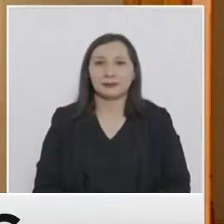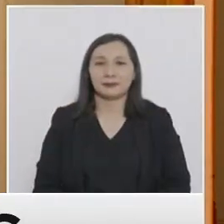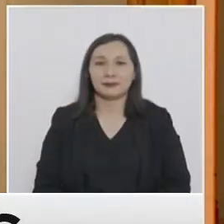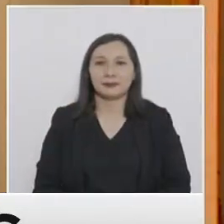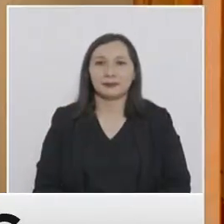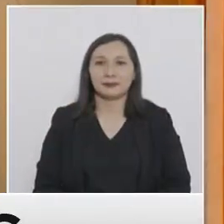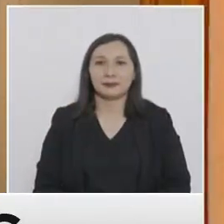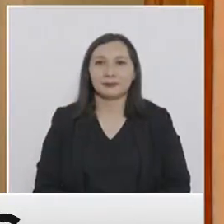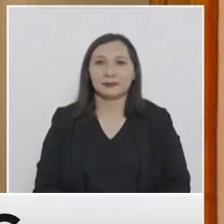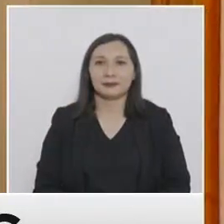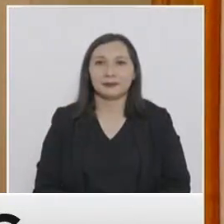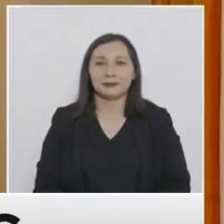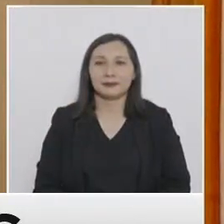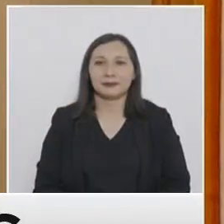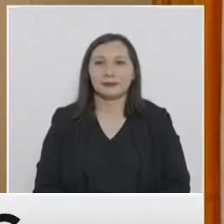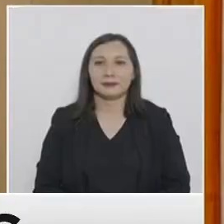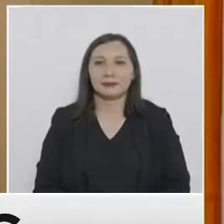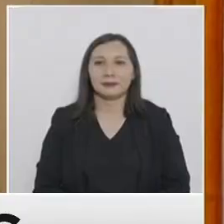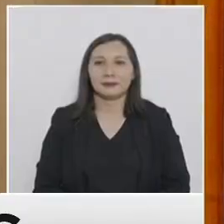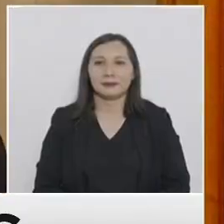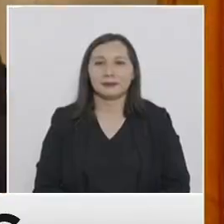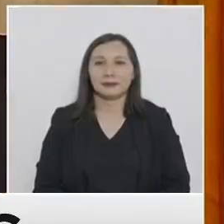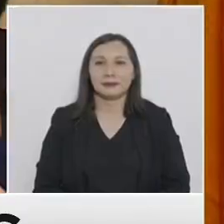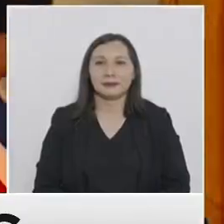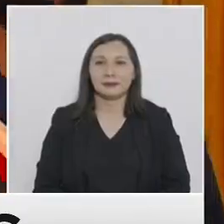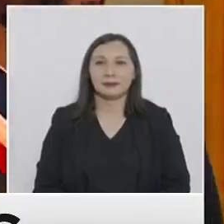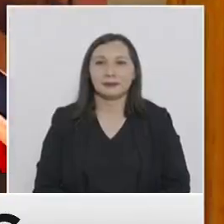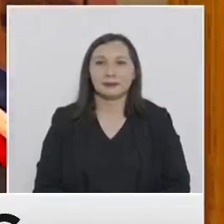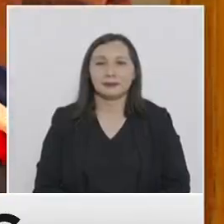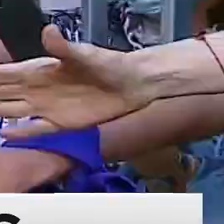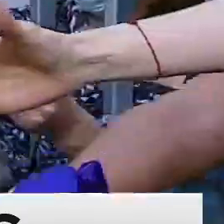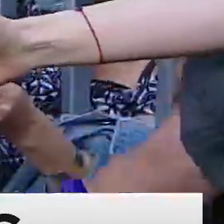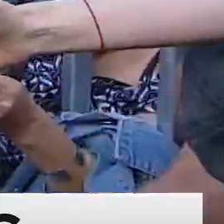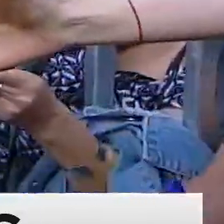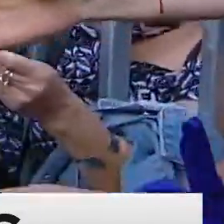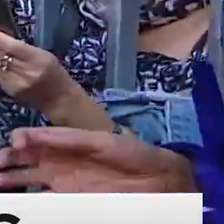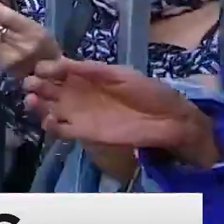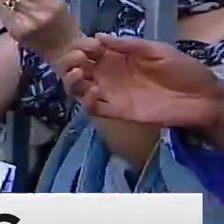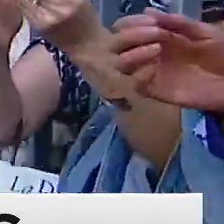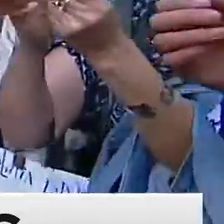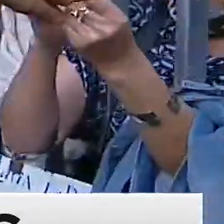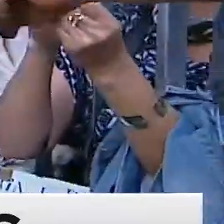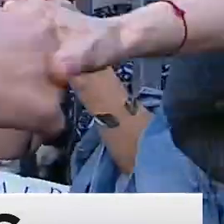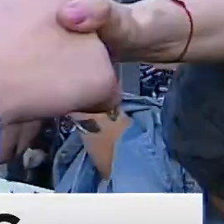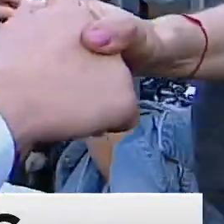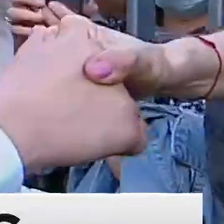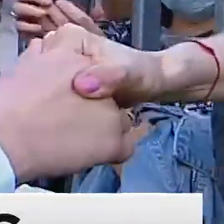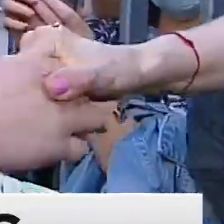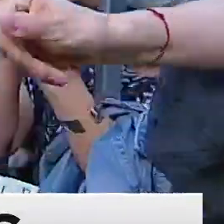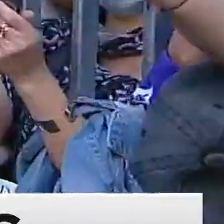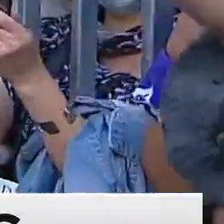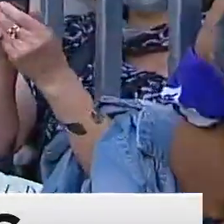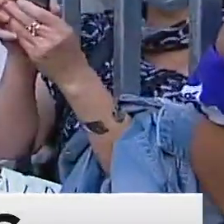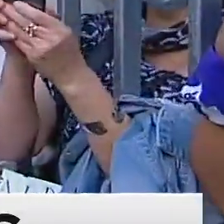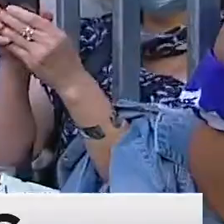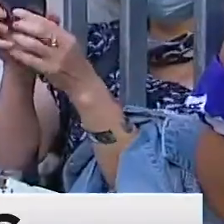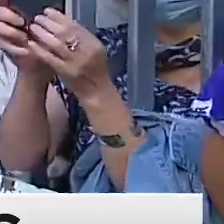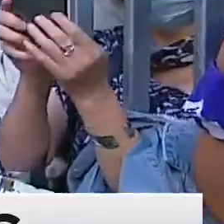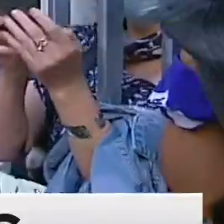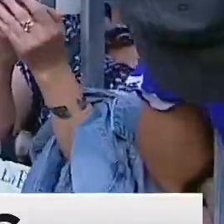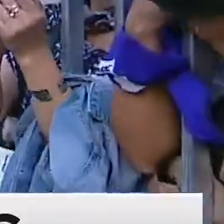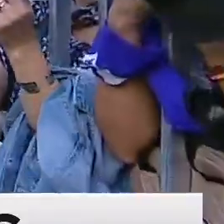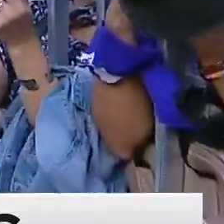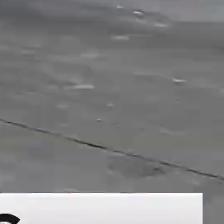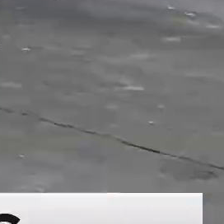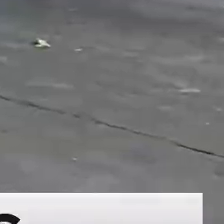primeras señales del nuevo gobierno que a partir del lunes se instalará de lleno en Palacio y en cada uno de los 24 ministerios. Pero